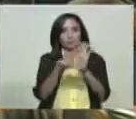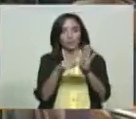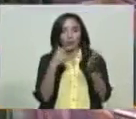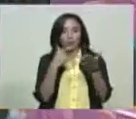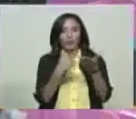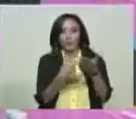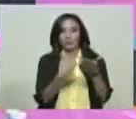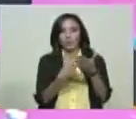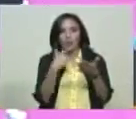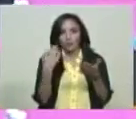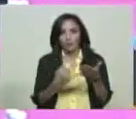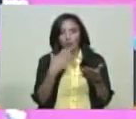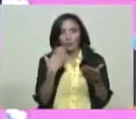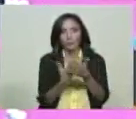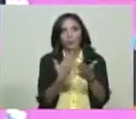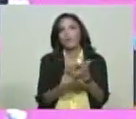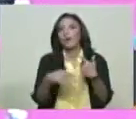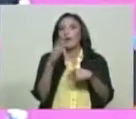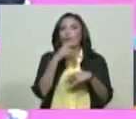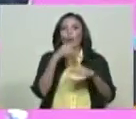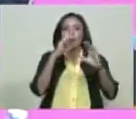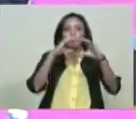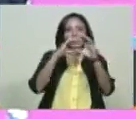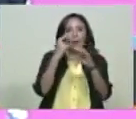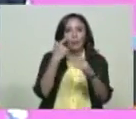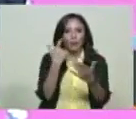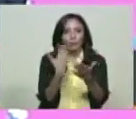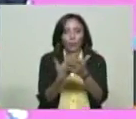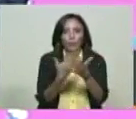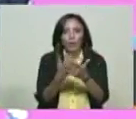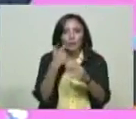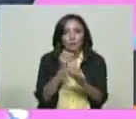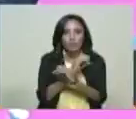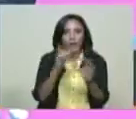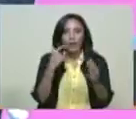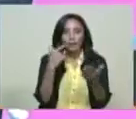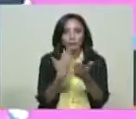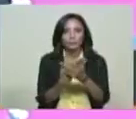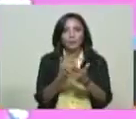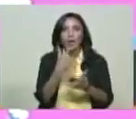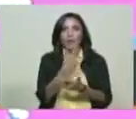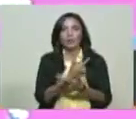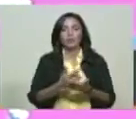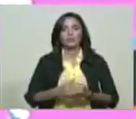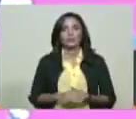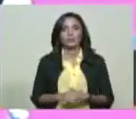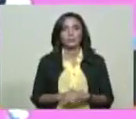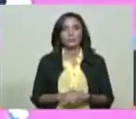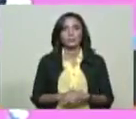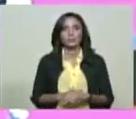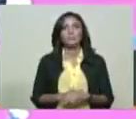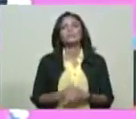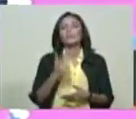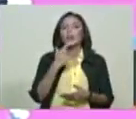leyendo miren no hay una cámara para que muestre aquí textual dice el secretario compañero